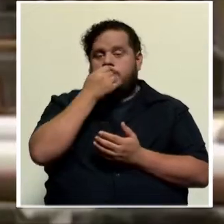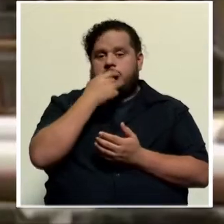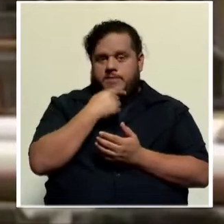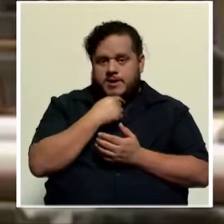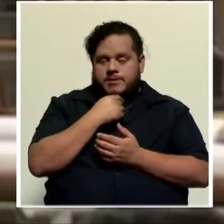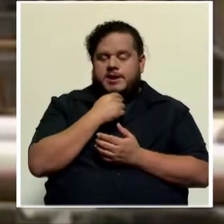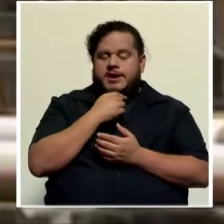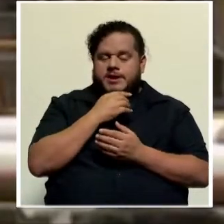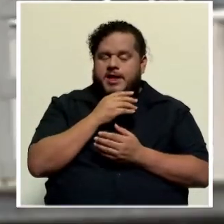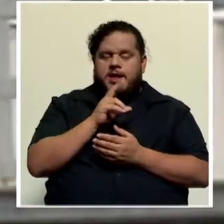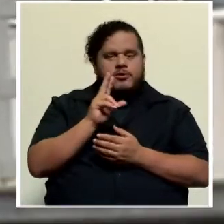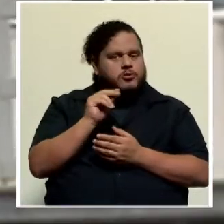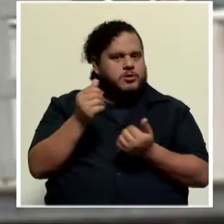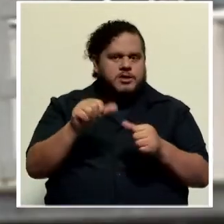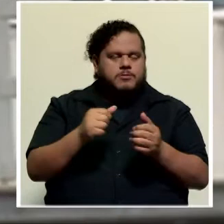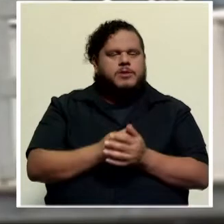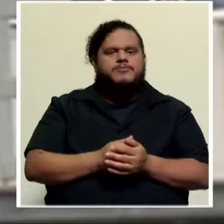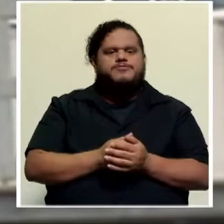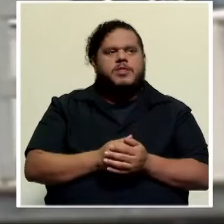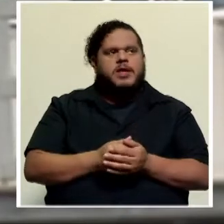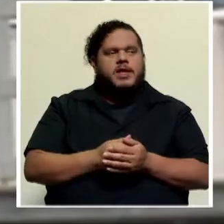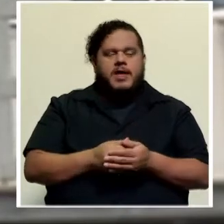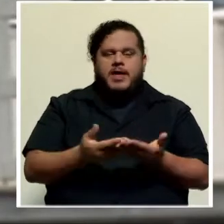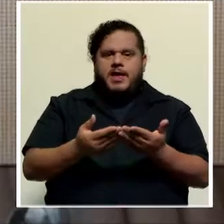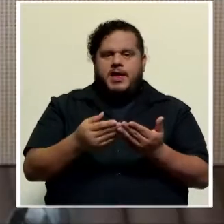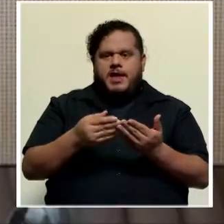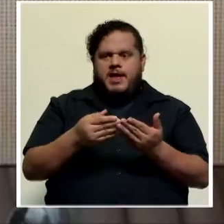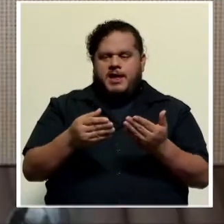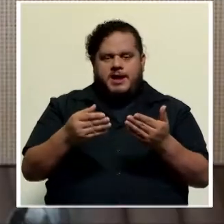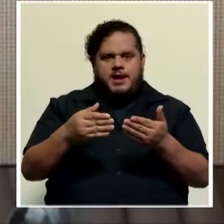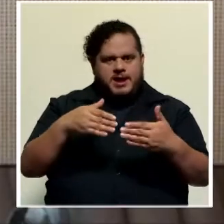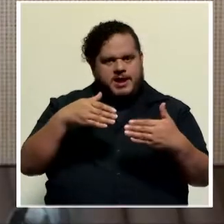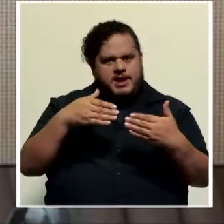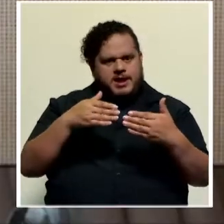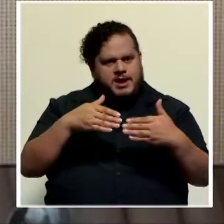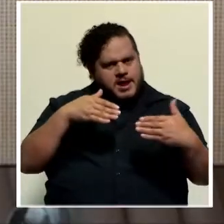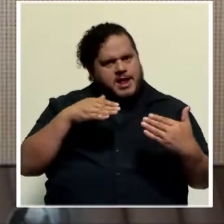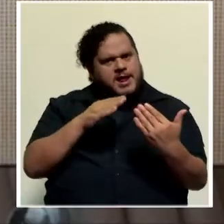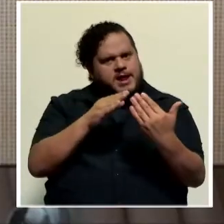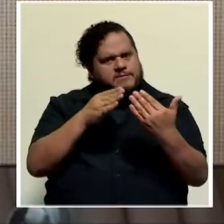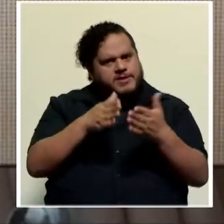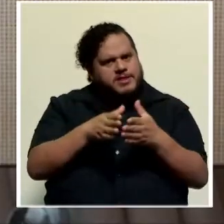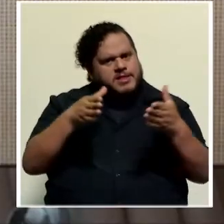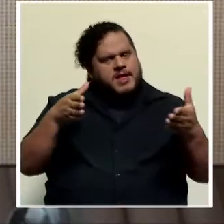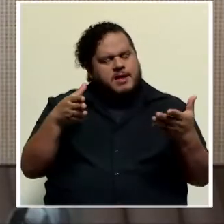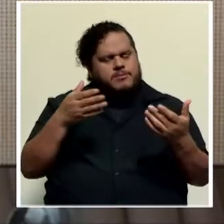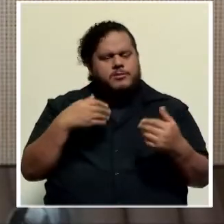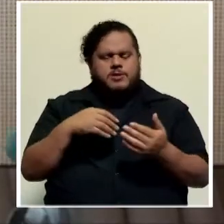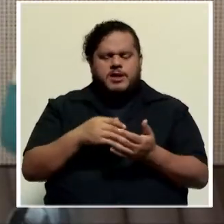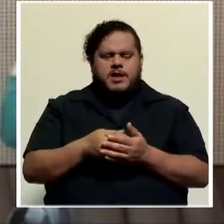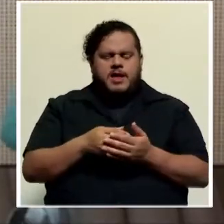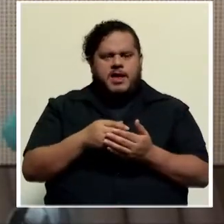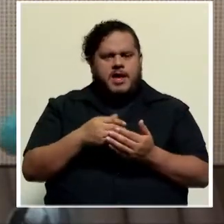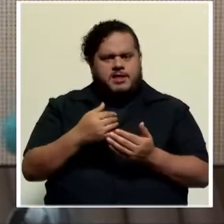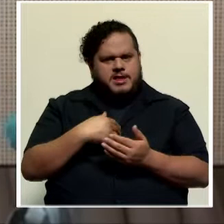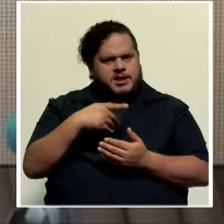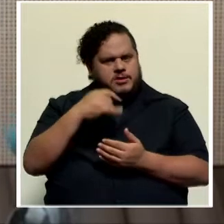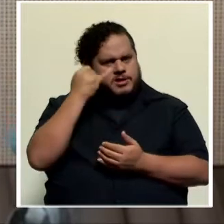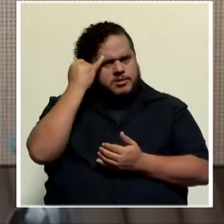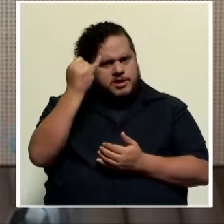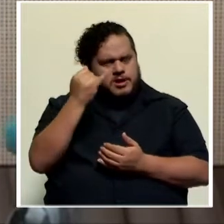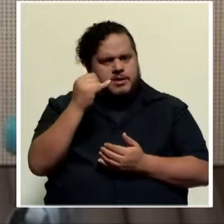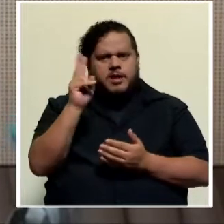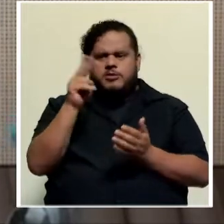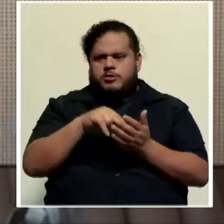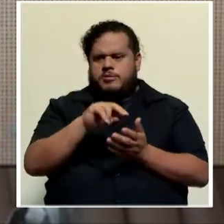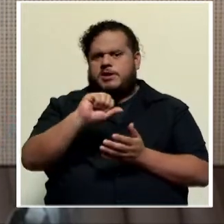Villalta. La fracción del Frente Amplio ha apoyado esta iniciativa desde hace años. Desde el año 2010